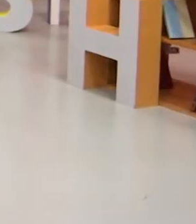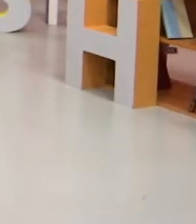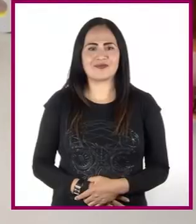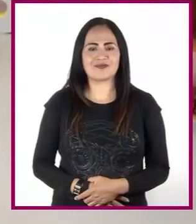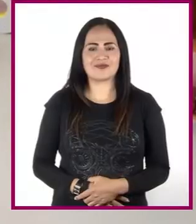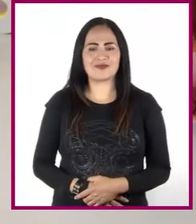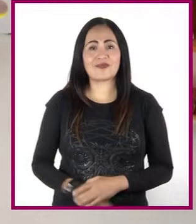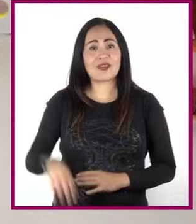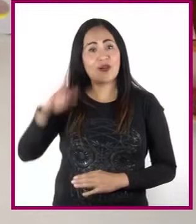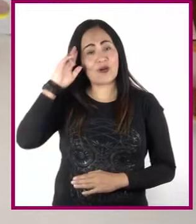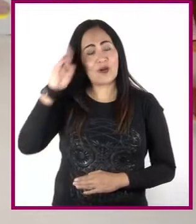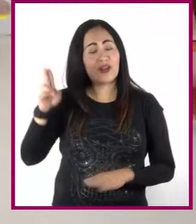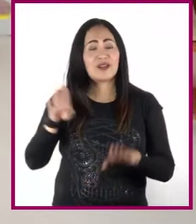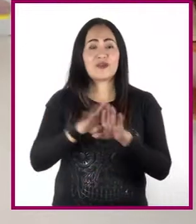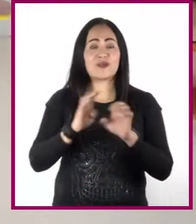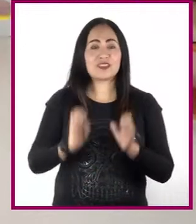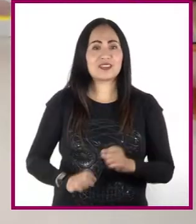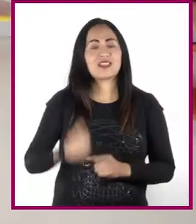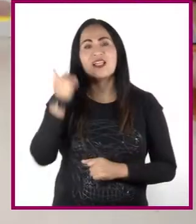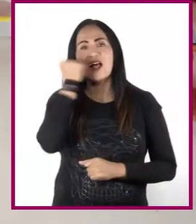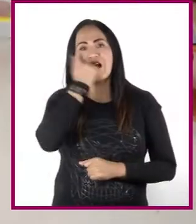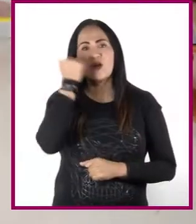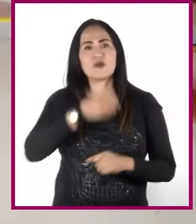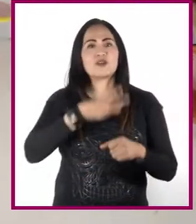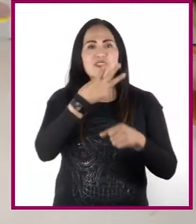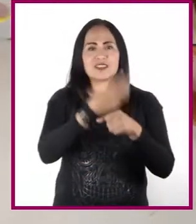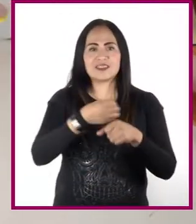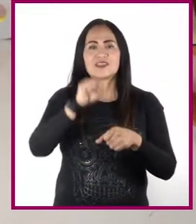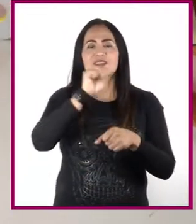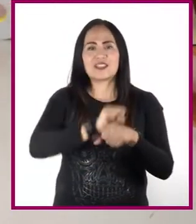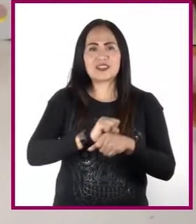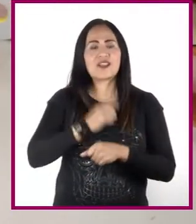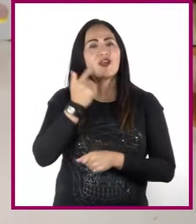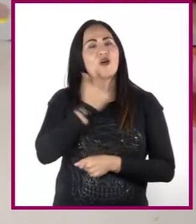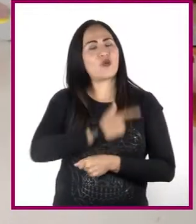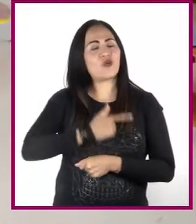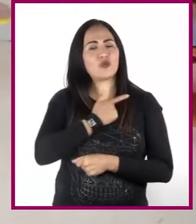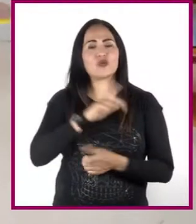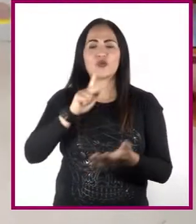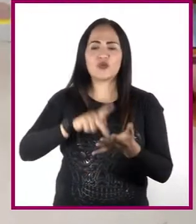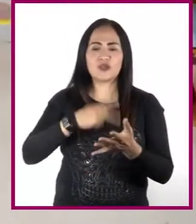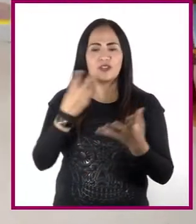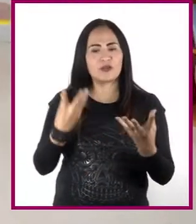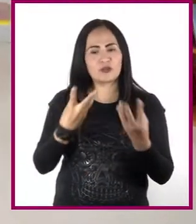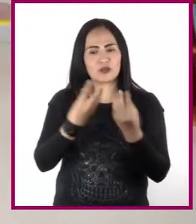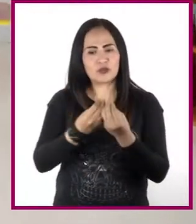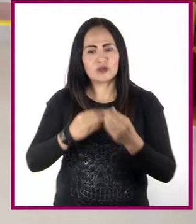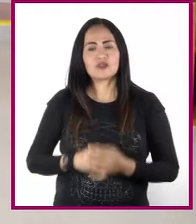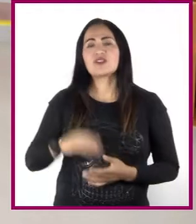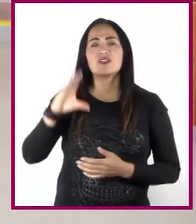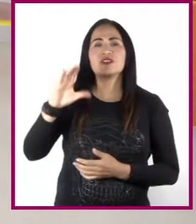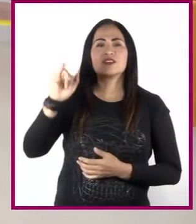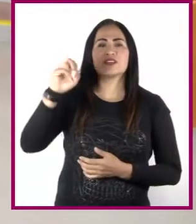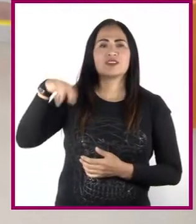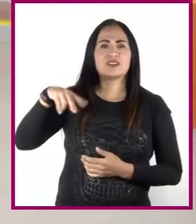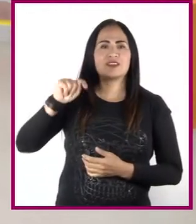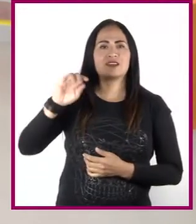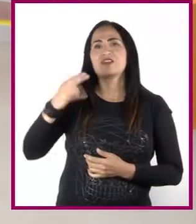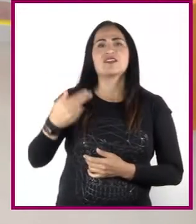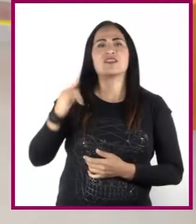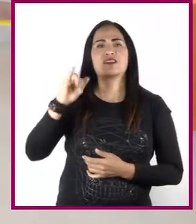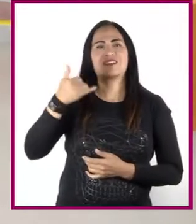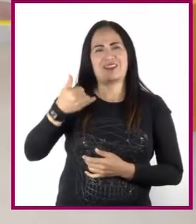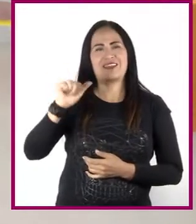¿Qué tal? Alumnas y alumnos de tercero de secundaria, nos da mucho gusto estar nuevamente con ustedes. Somos Cintia Callejas y Alberto